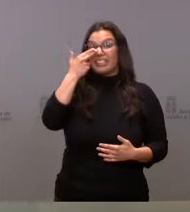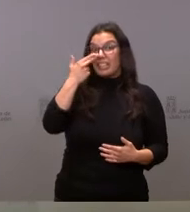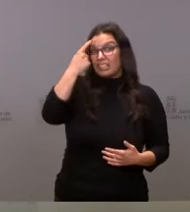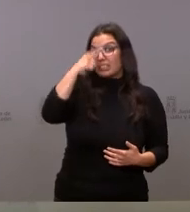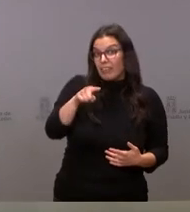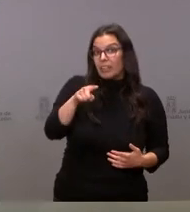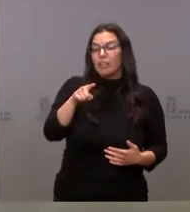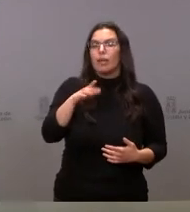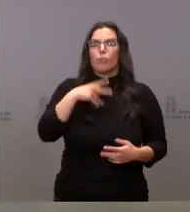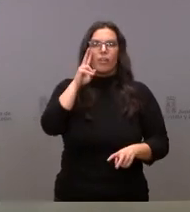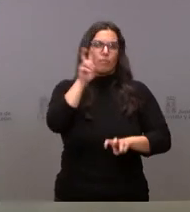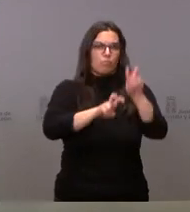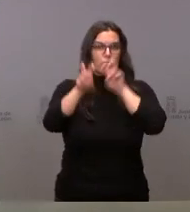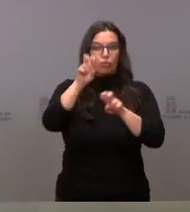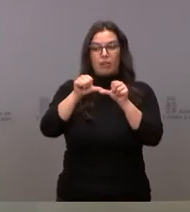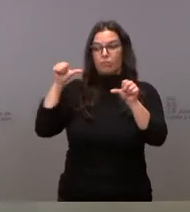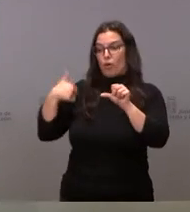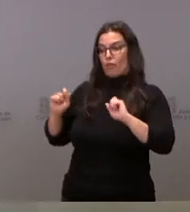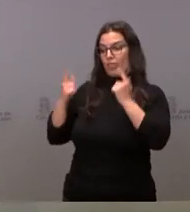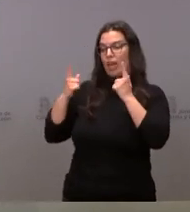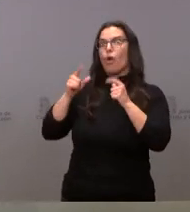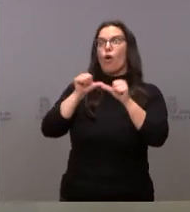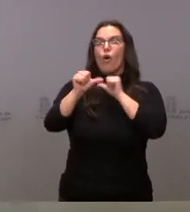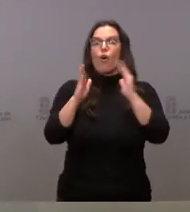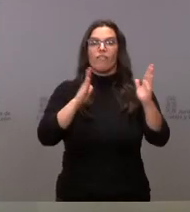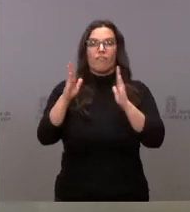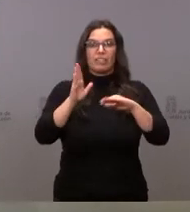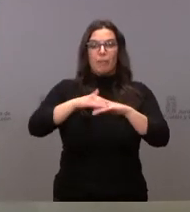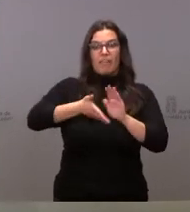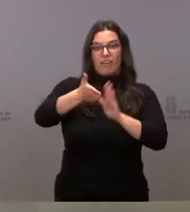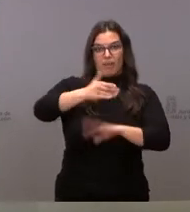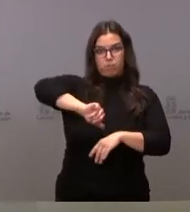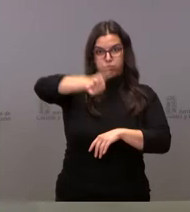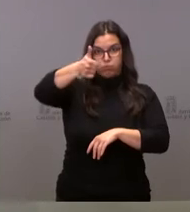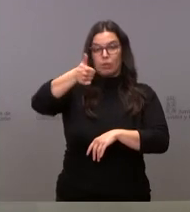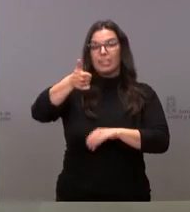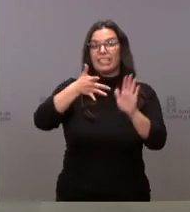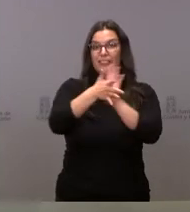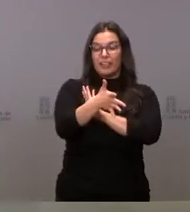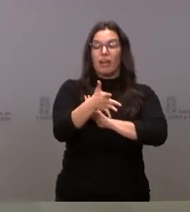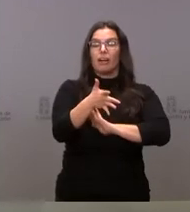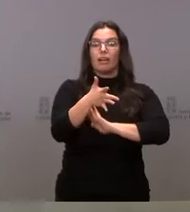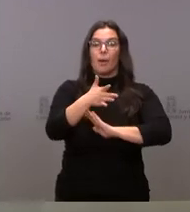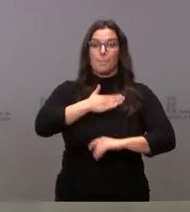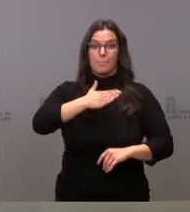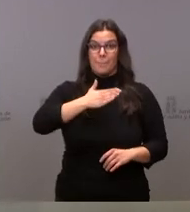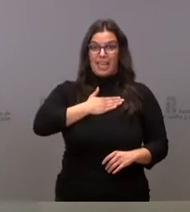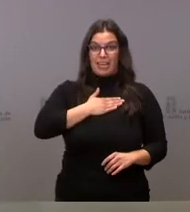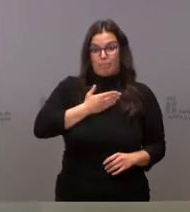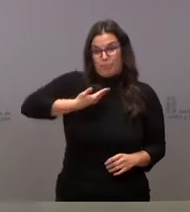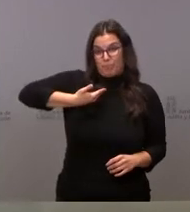en vigor y de los que están en fase de incubación y con esto estamos como les digo reforzando aquellas